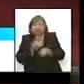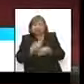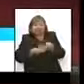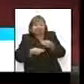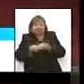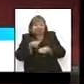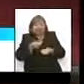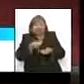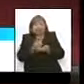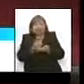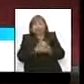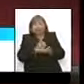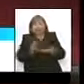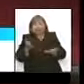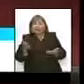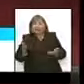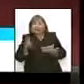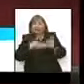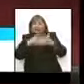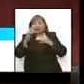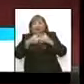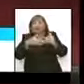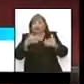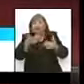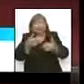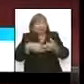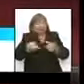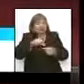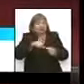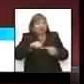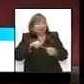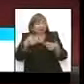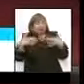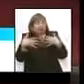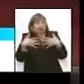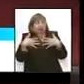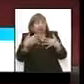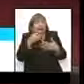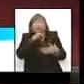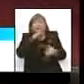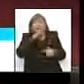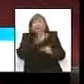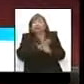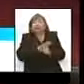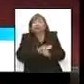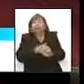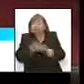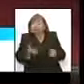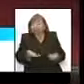negocios, participaciones, y ha construido representaciones combinadas, asustadas, comprometidas